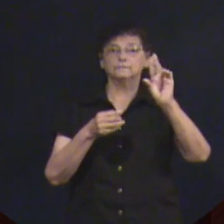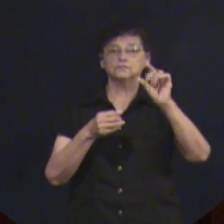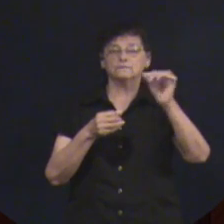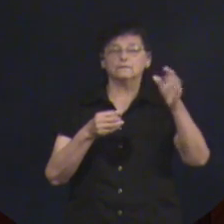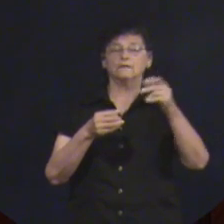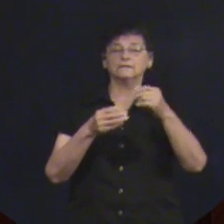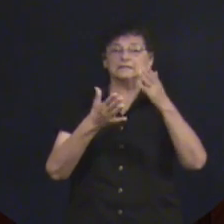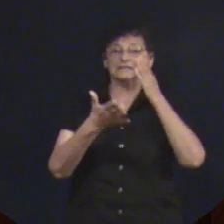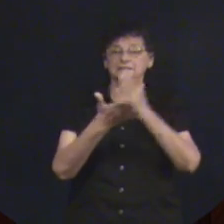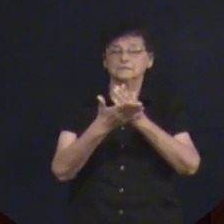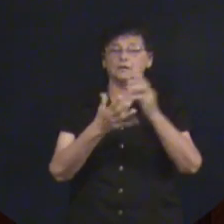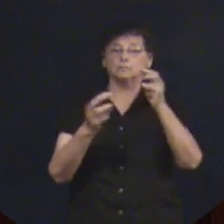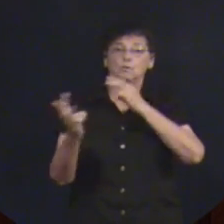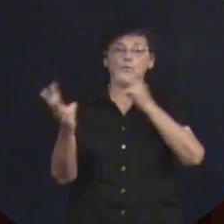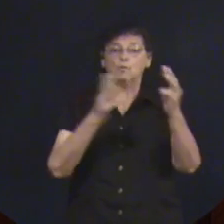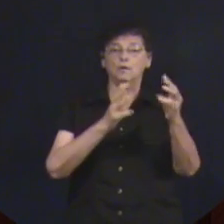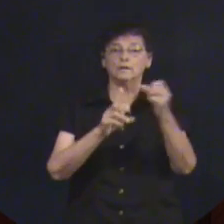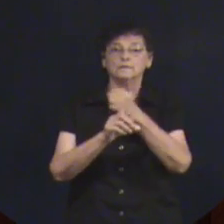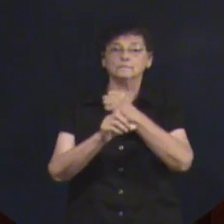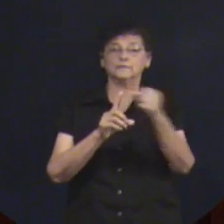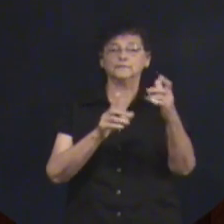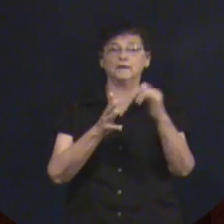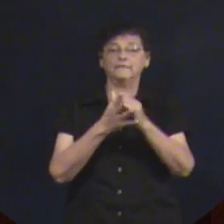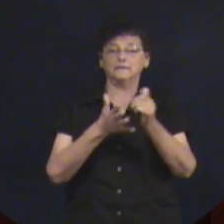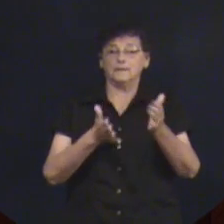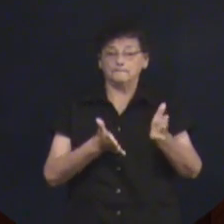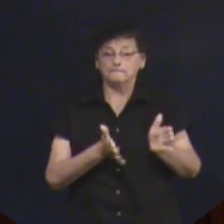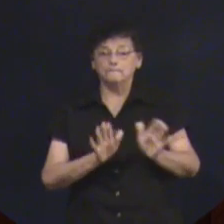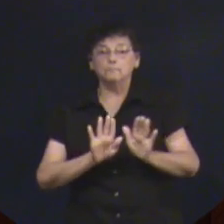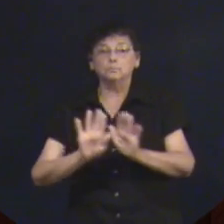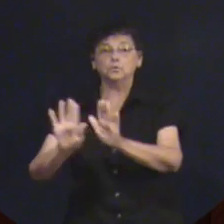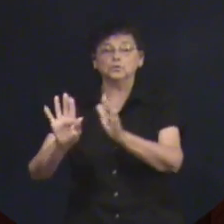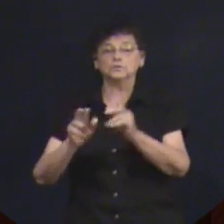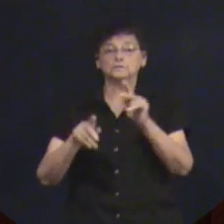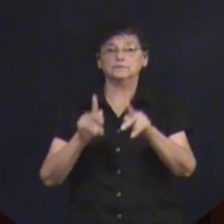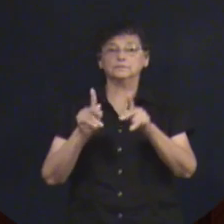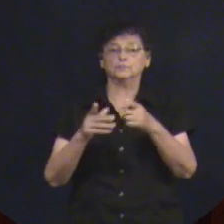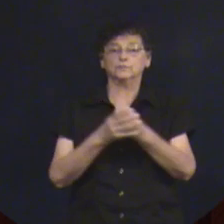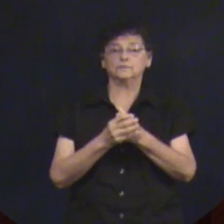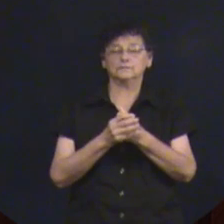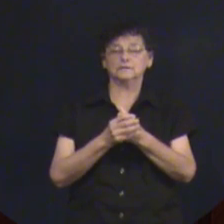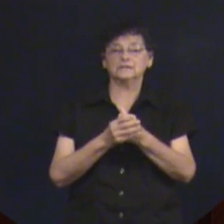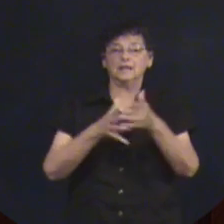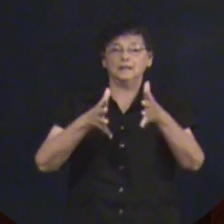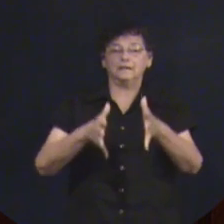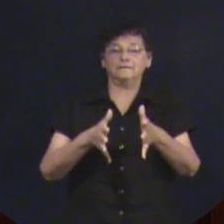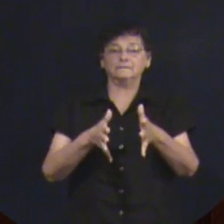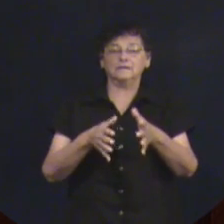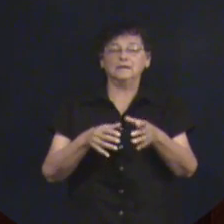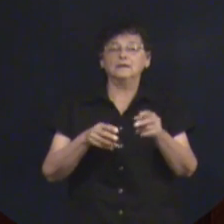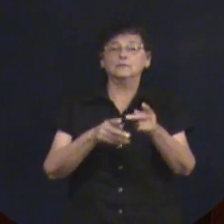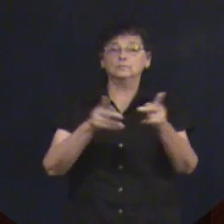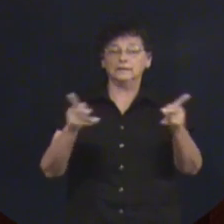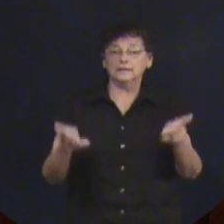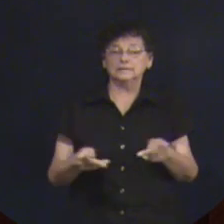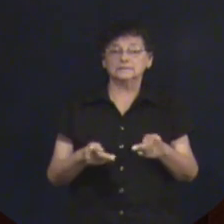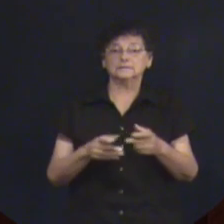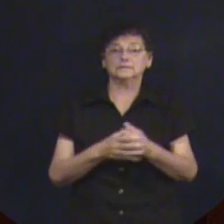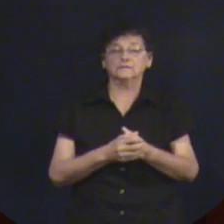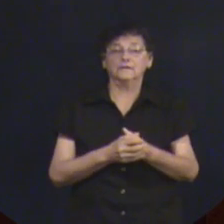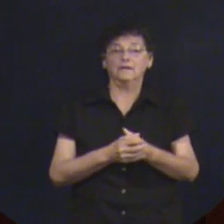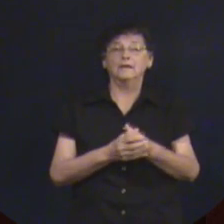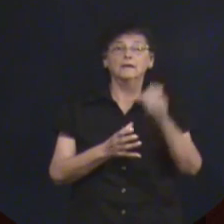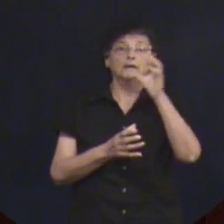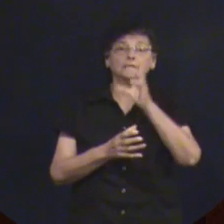guerra y la violencia, que empujan a las personas a abandonar sus hogares y